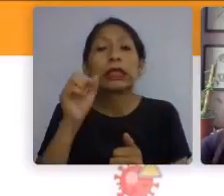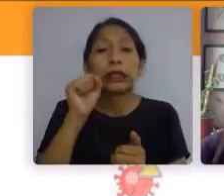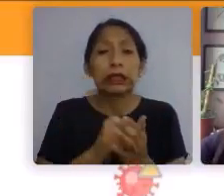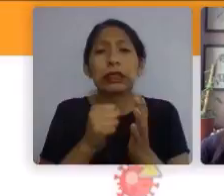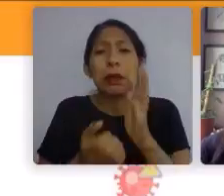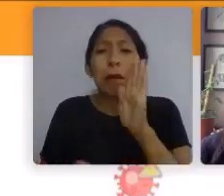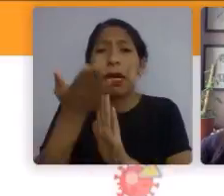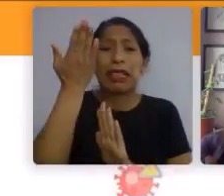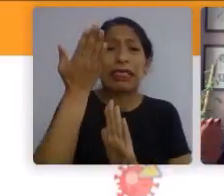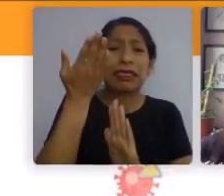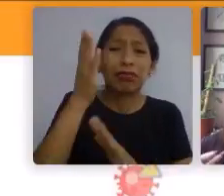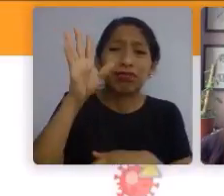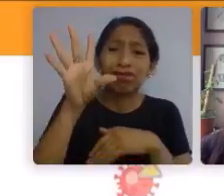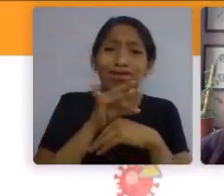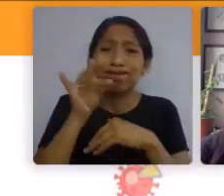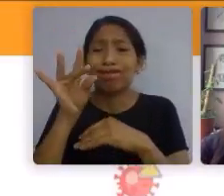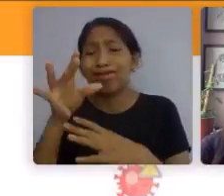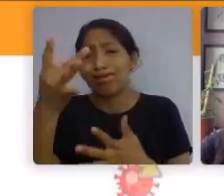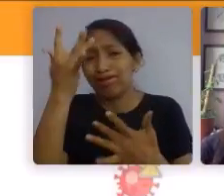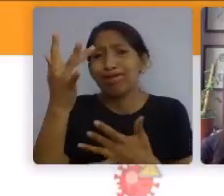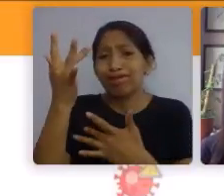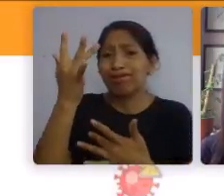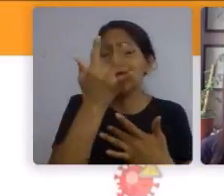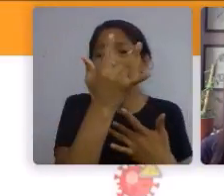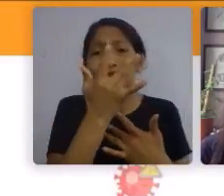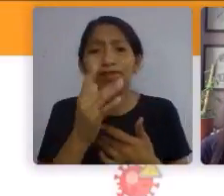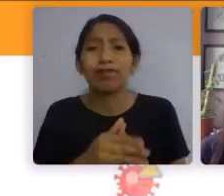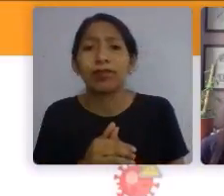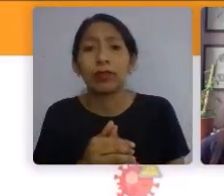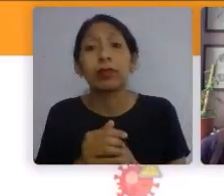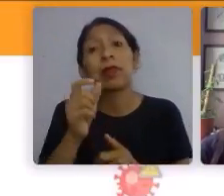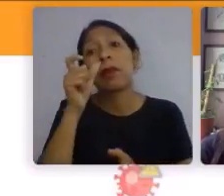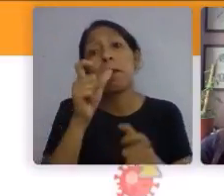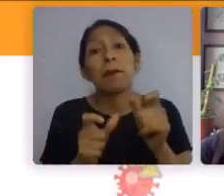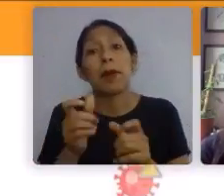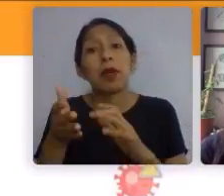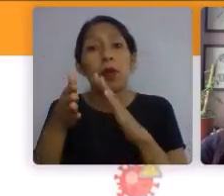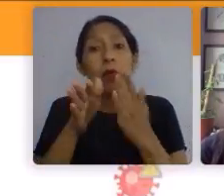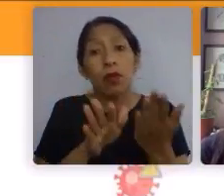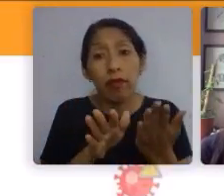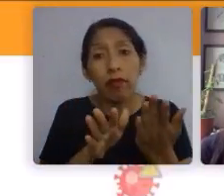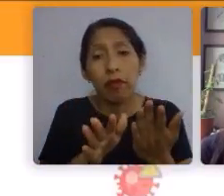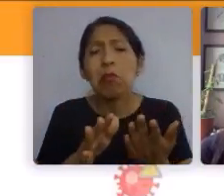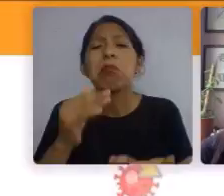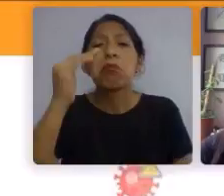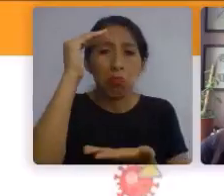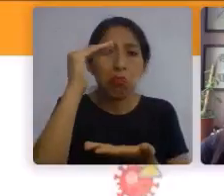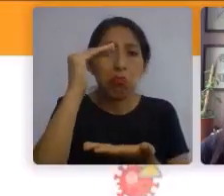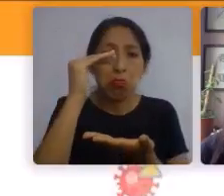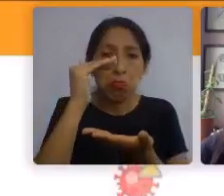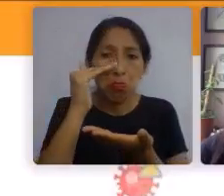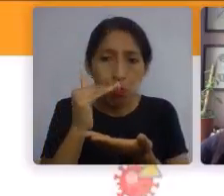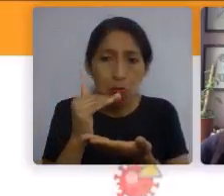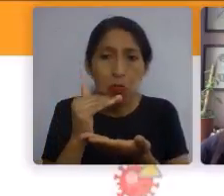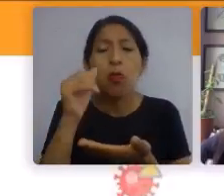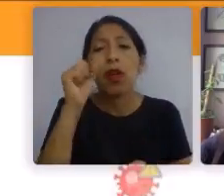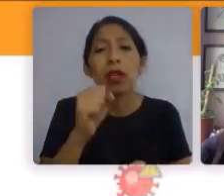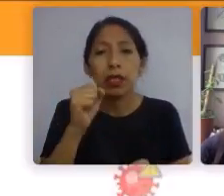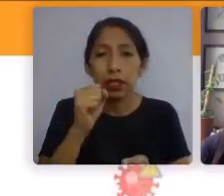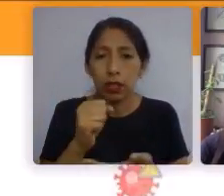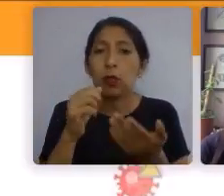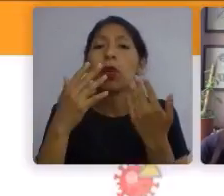de contagiados. Pero a nivel del número de fallecidos ha habido una disminución muy importante y que eso se debe a